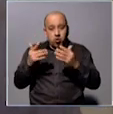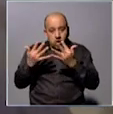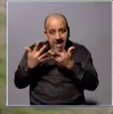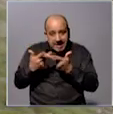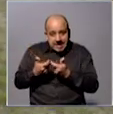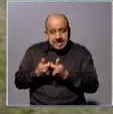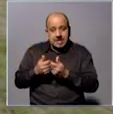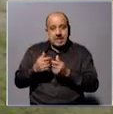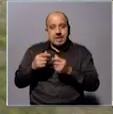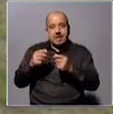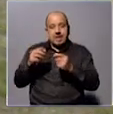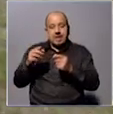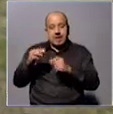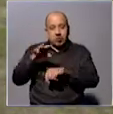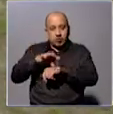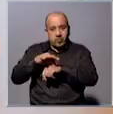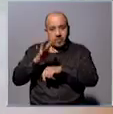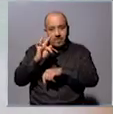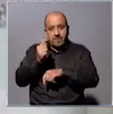Doctor Faga es que